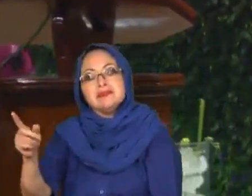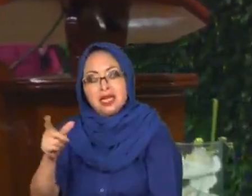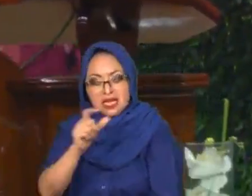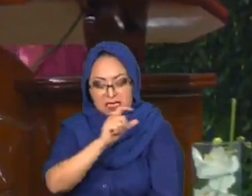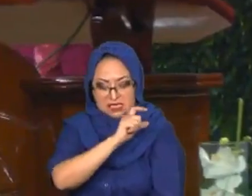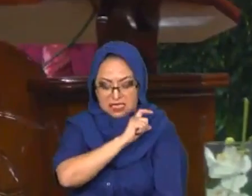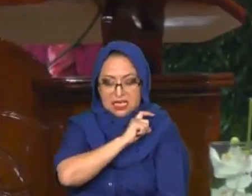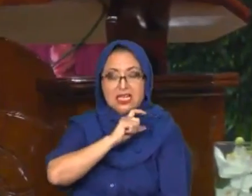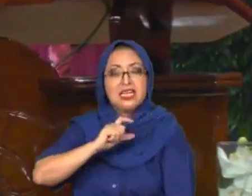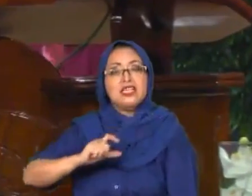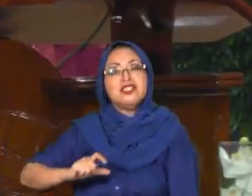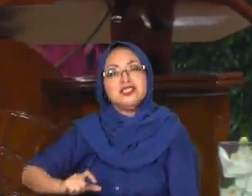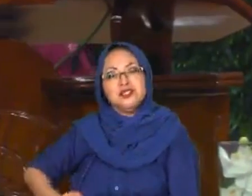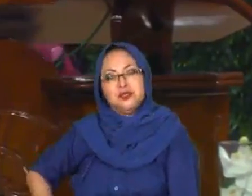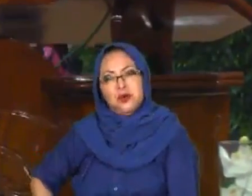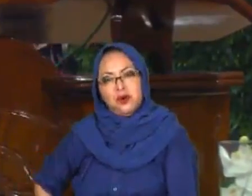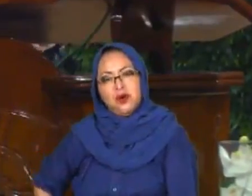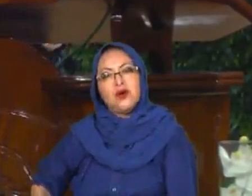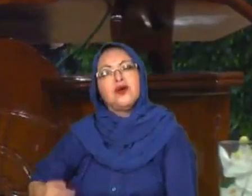Cristo, yo te